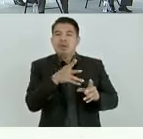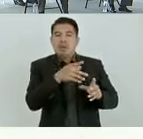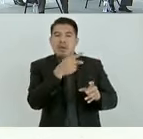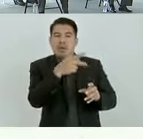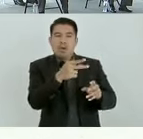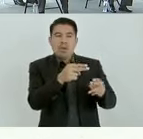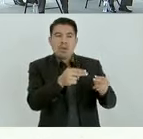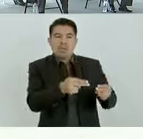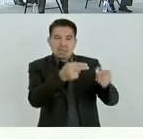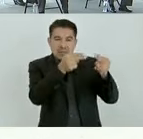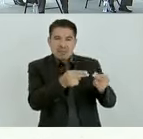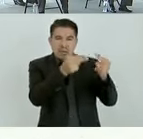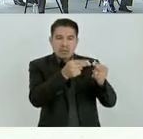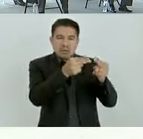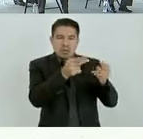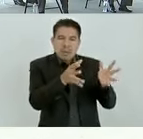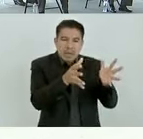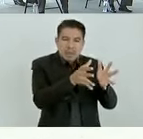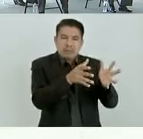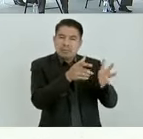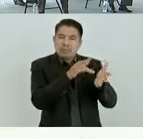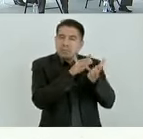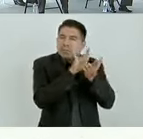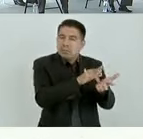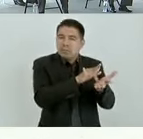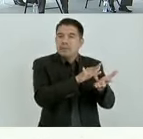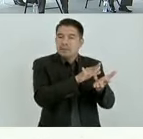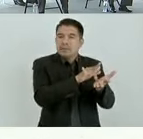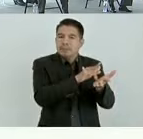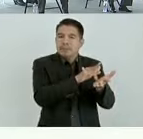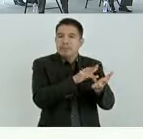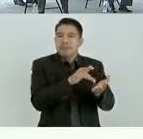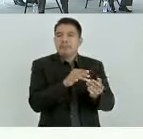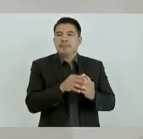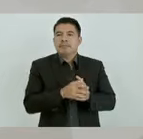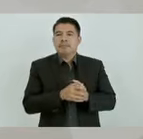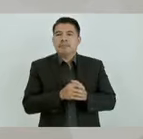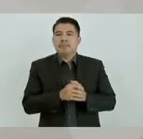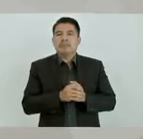pequeñas empresas que no